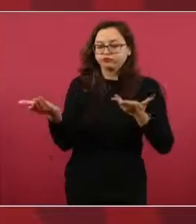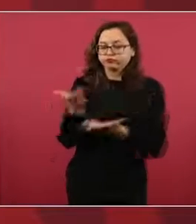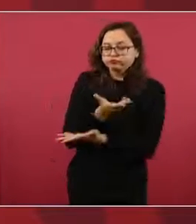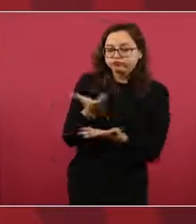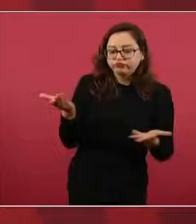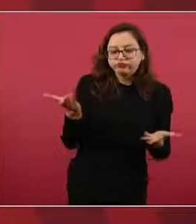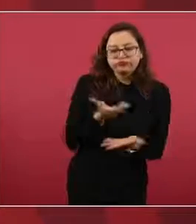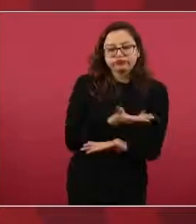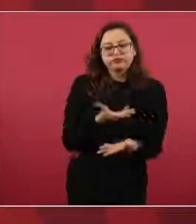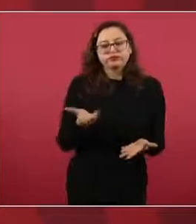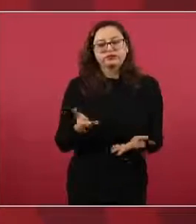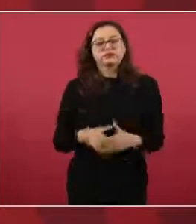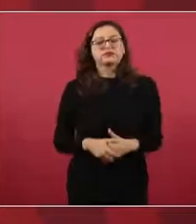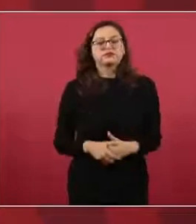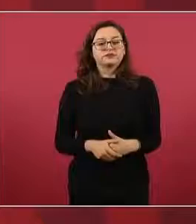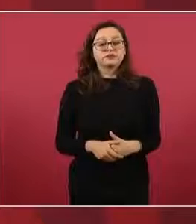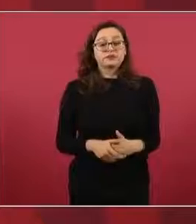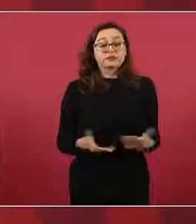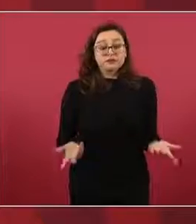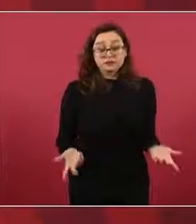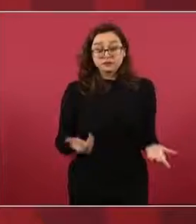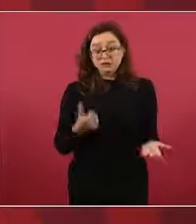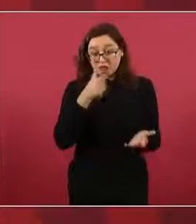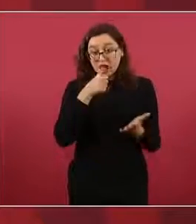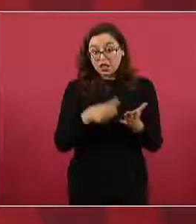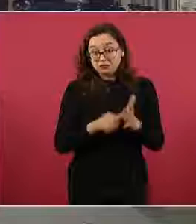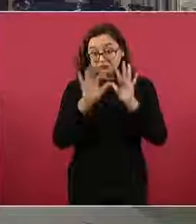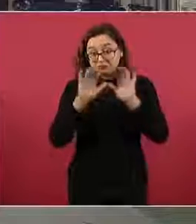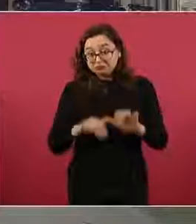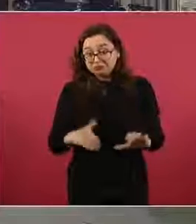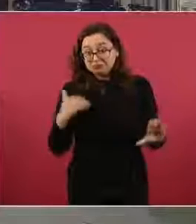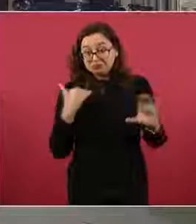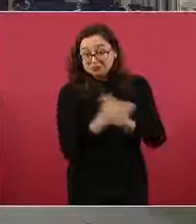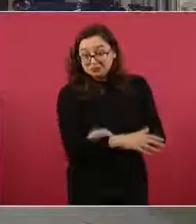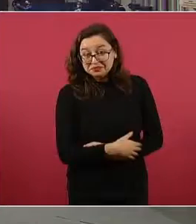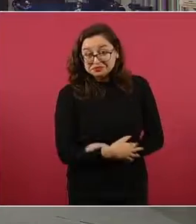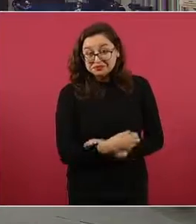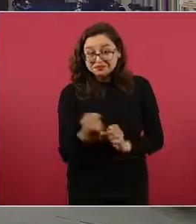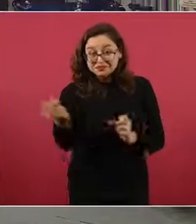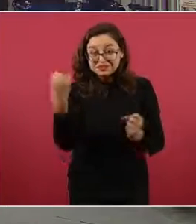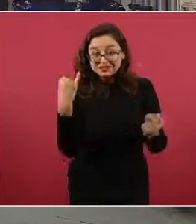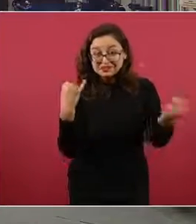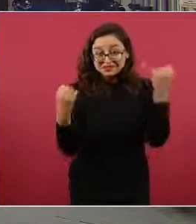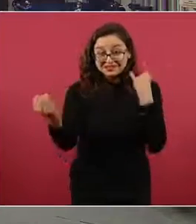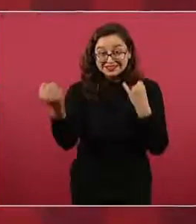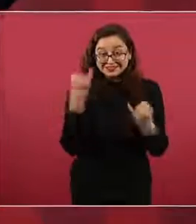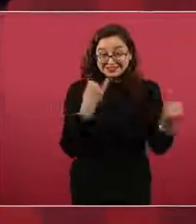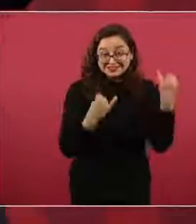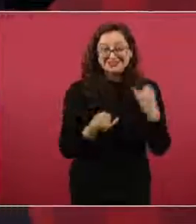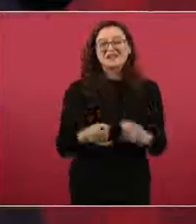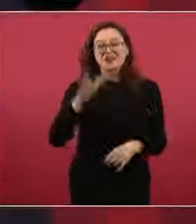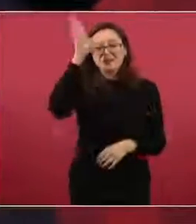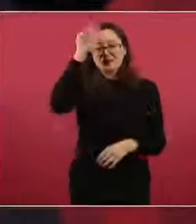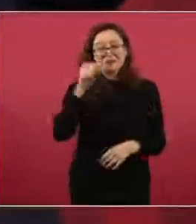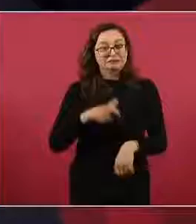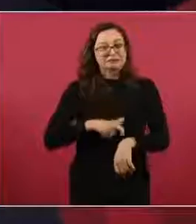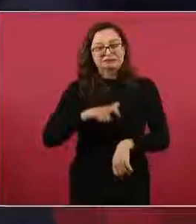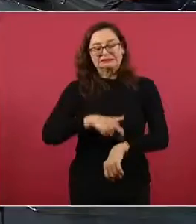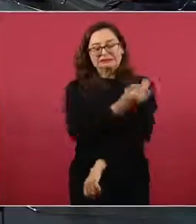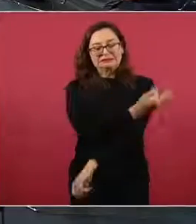Pero les pregunté, ¿le mando la carta al presidente Biden? Bueno, ya está acordado. Ya me voy, es